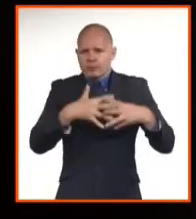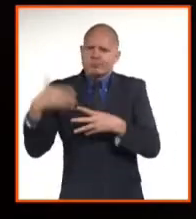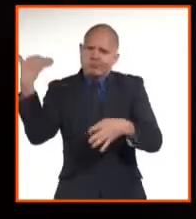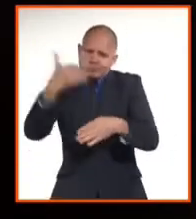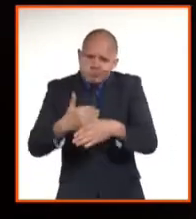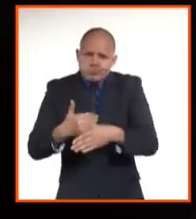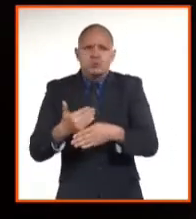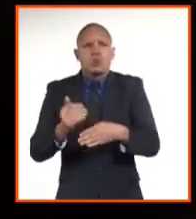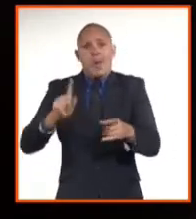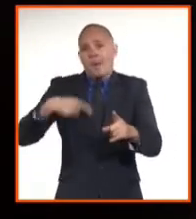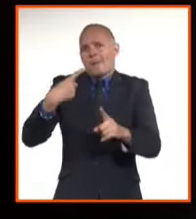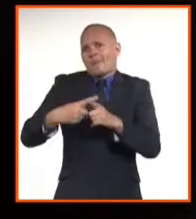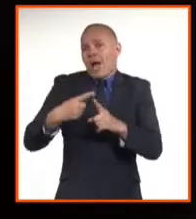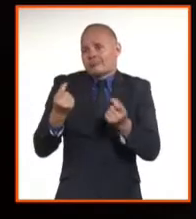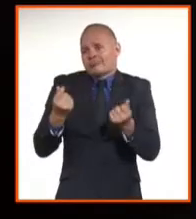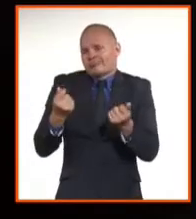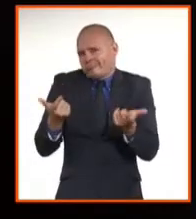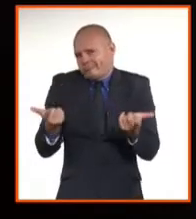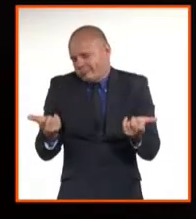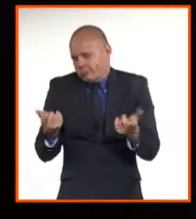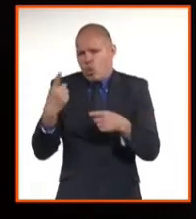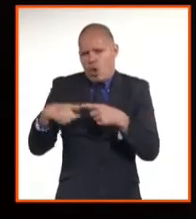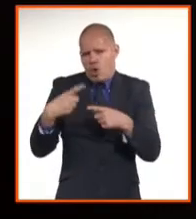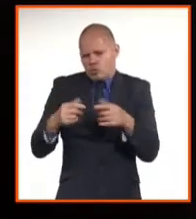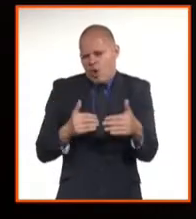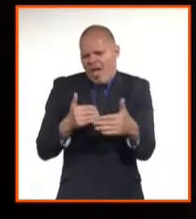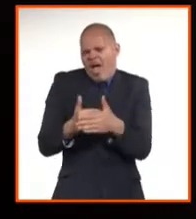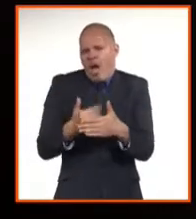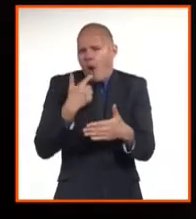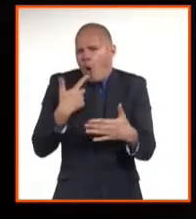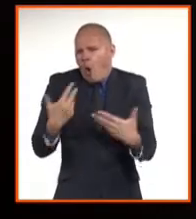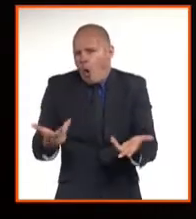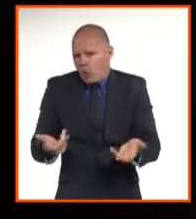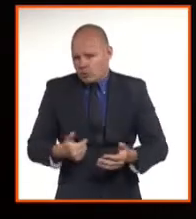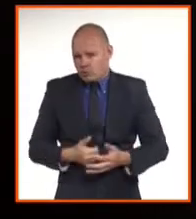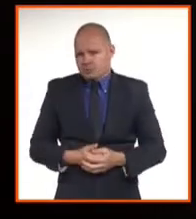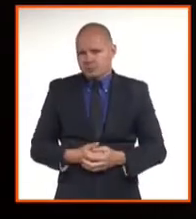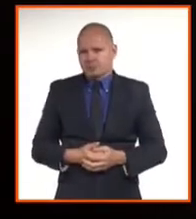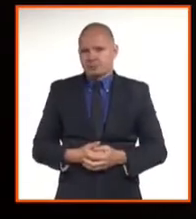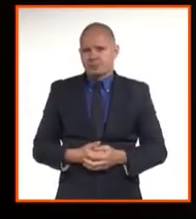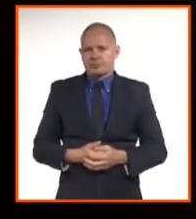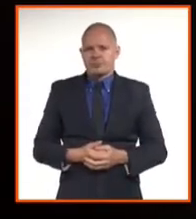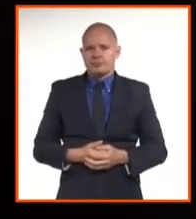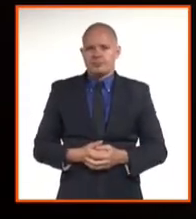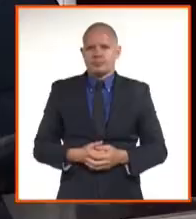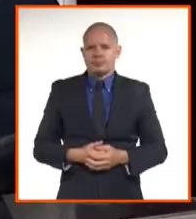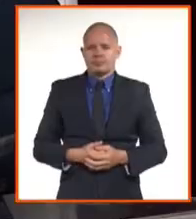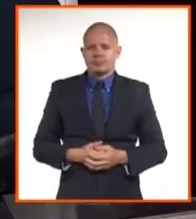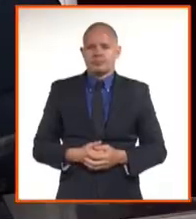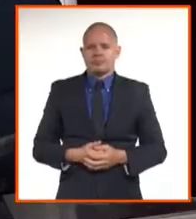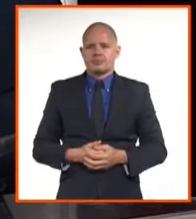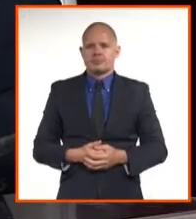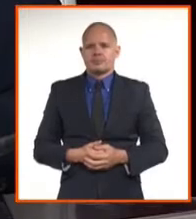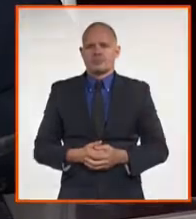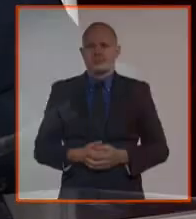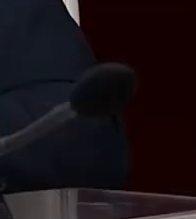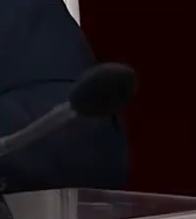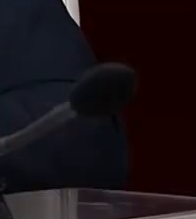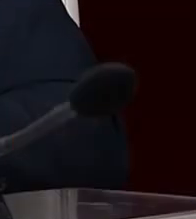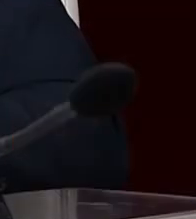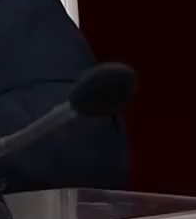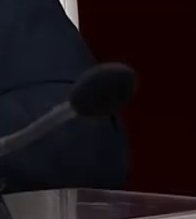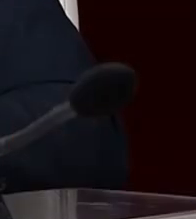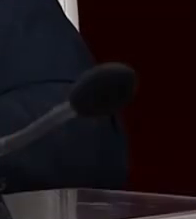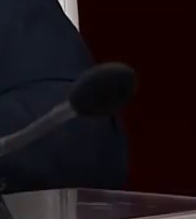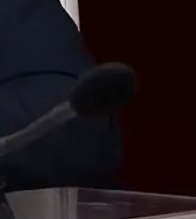nuestras dificultades financieras? ¿Hasta dónde se puede llegar? ¿En qué se está trabajando? Bueno, como explicó el ministro en su